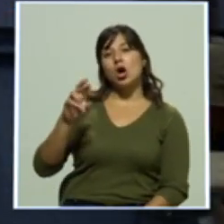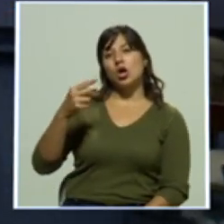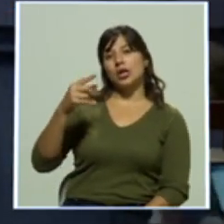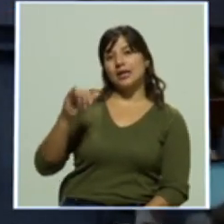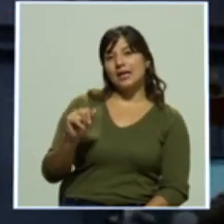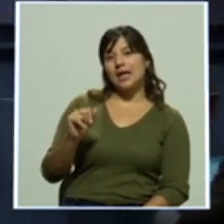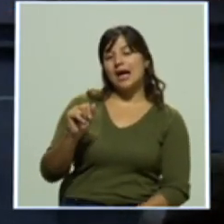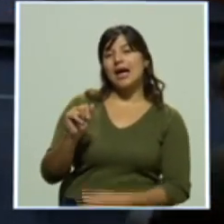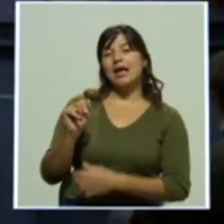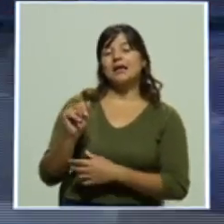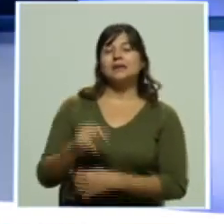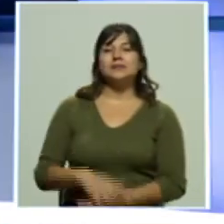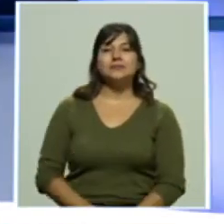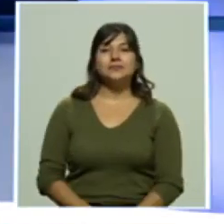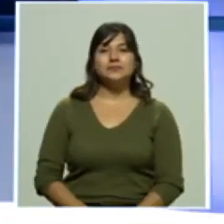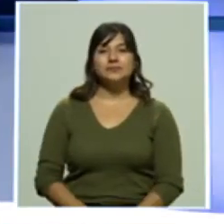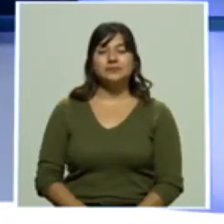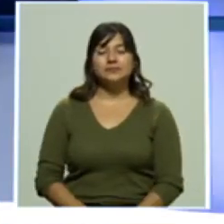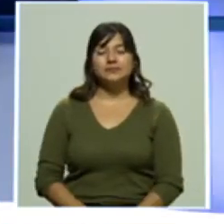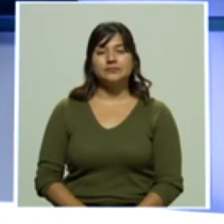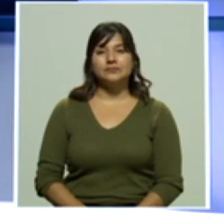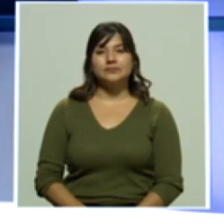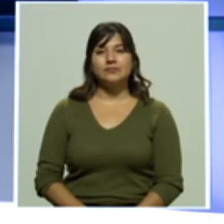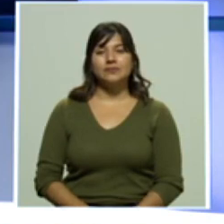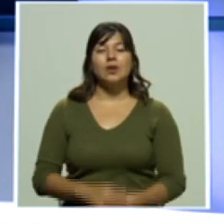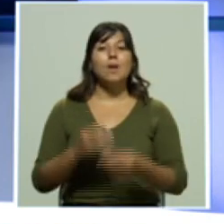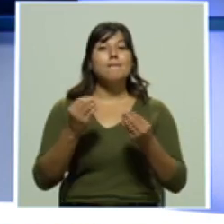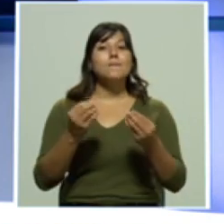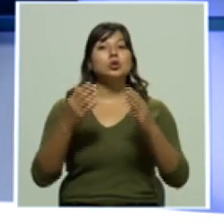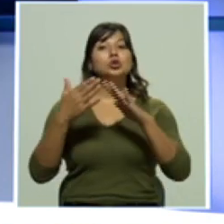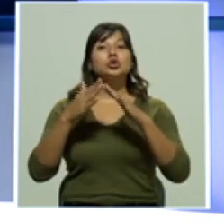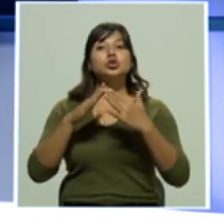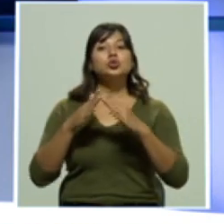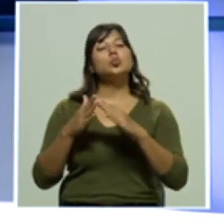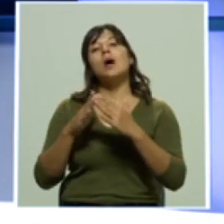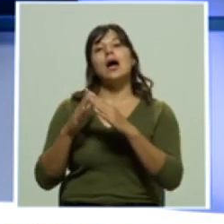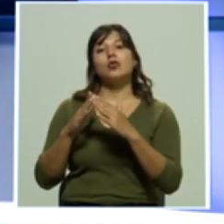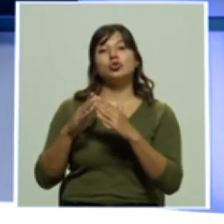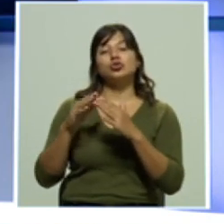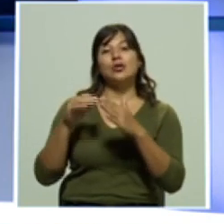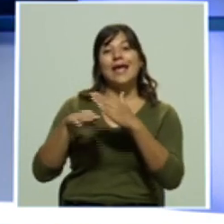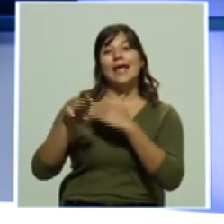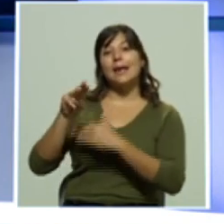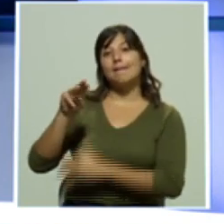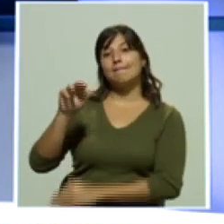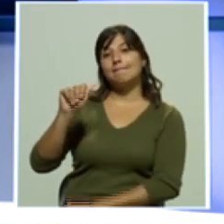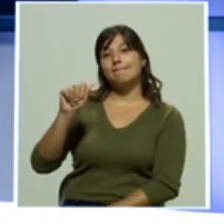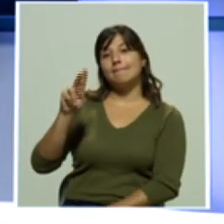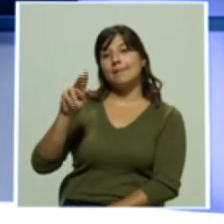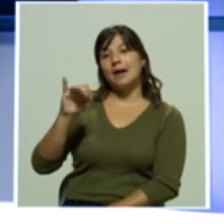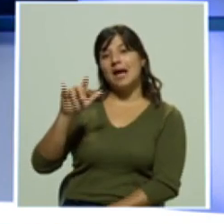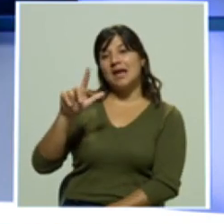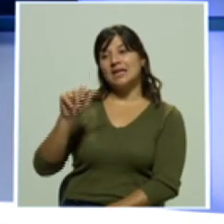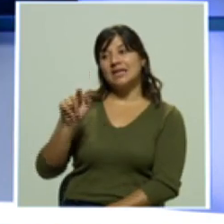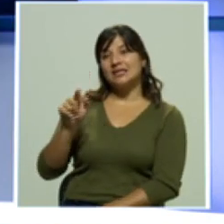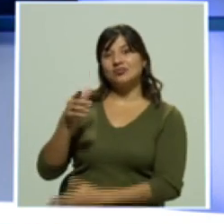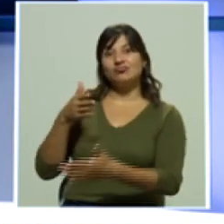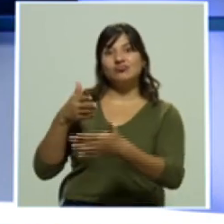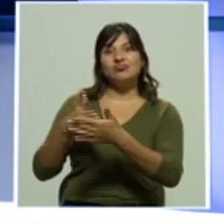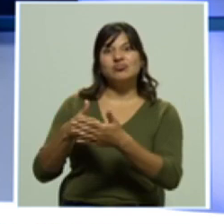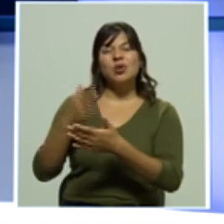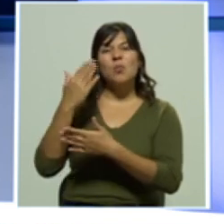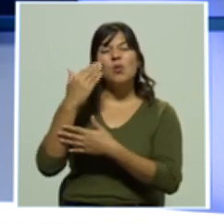la Cámara Alta. Muchos barrios de Manila quedaron anegados tras el paso del